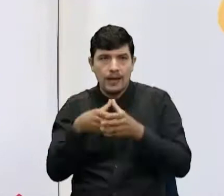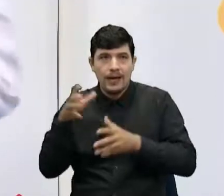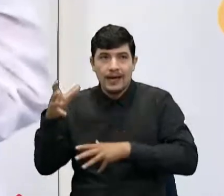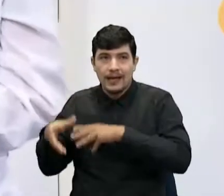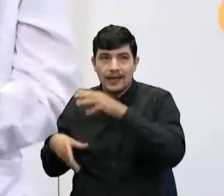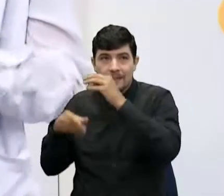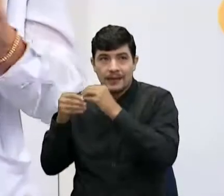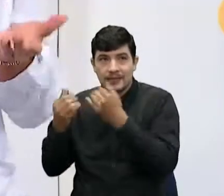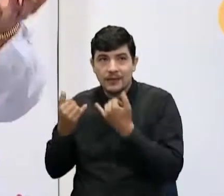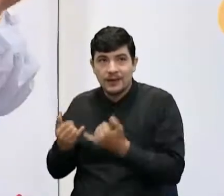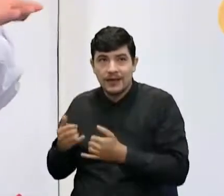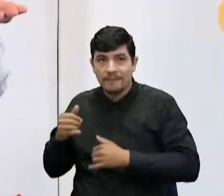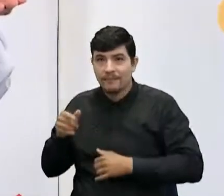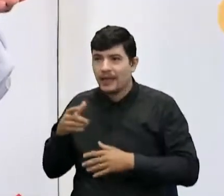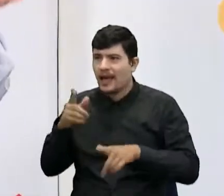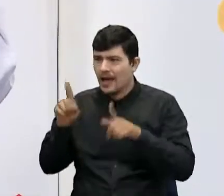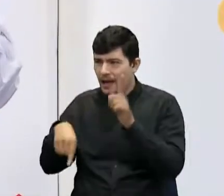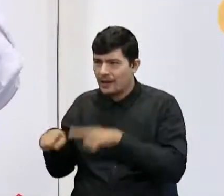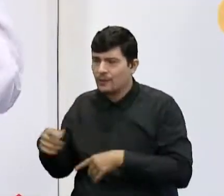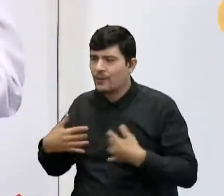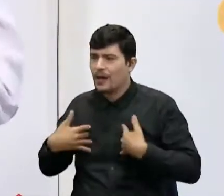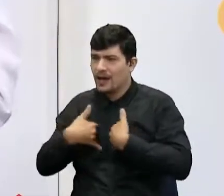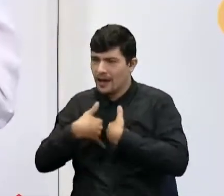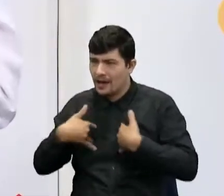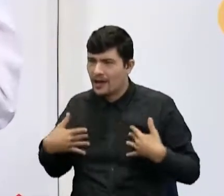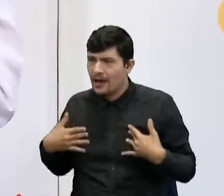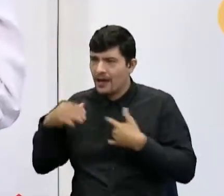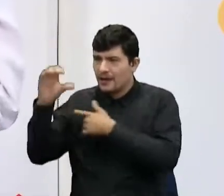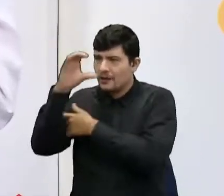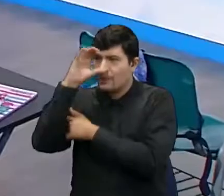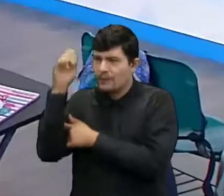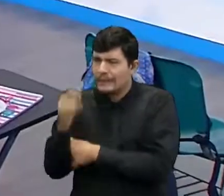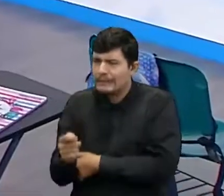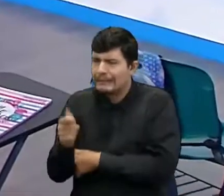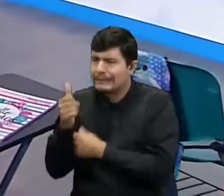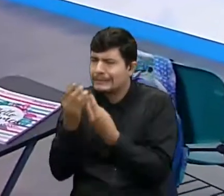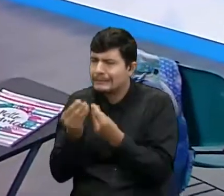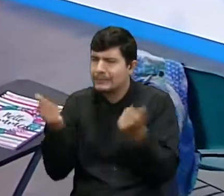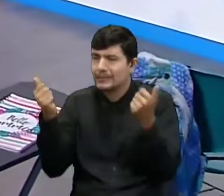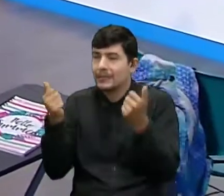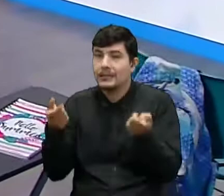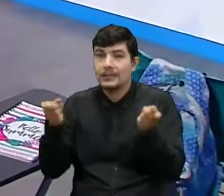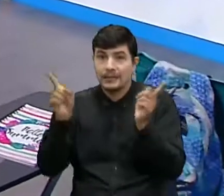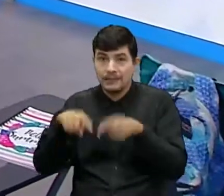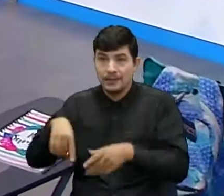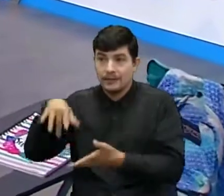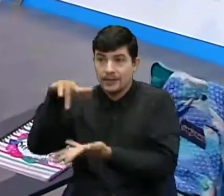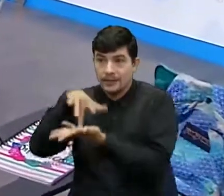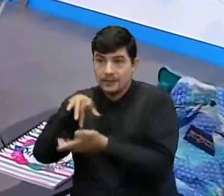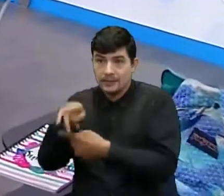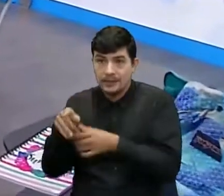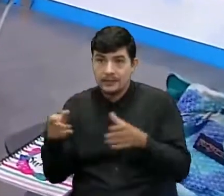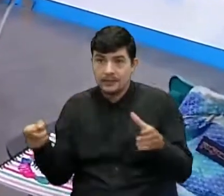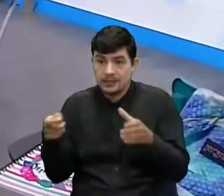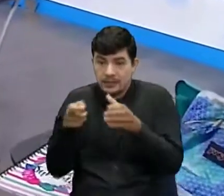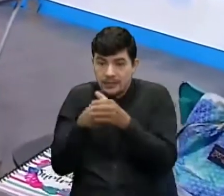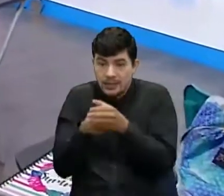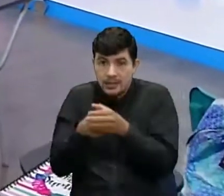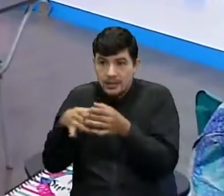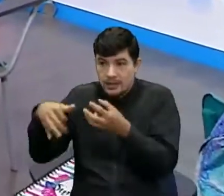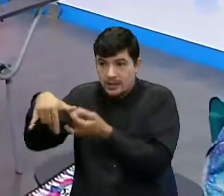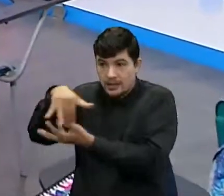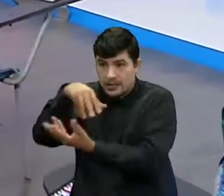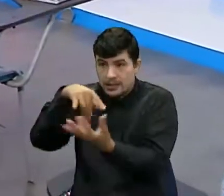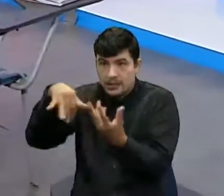Mister Fran Hay animales en Colombia Que están en vía de extinción Y también hacen parte Estas especies Hacen parte de esa De